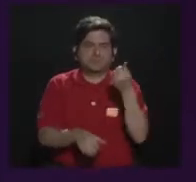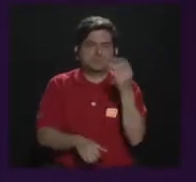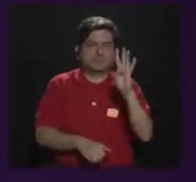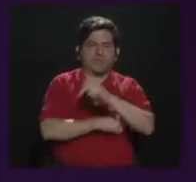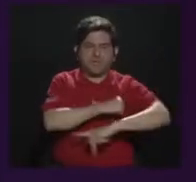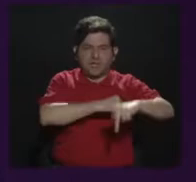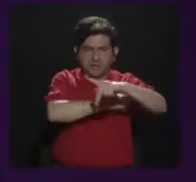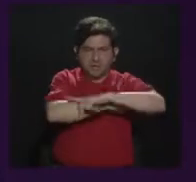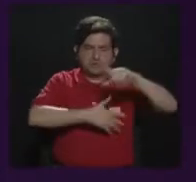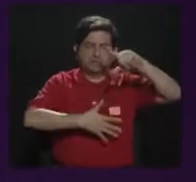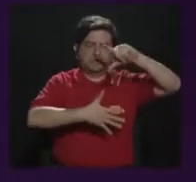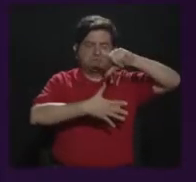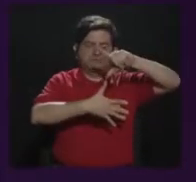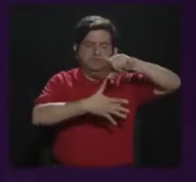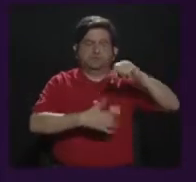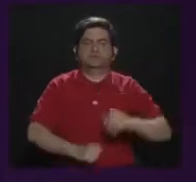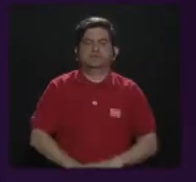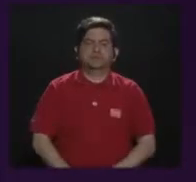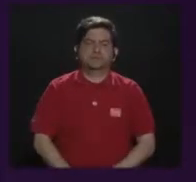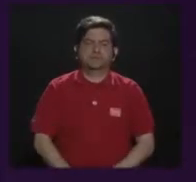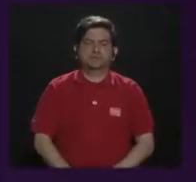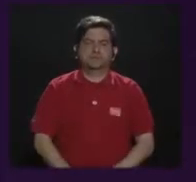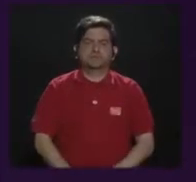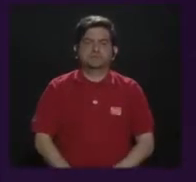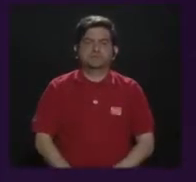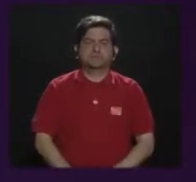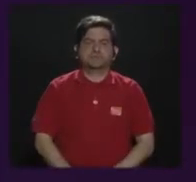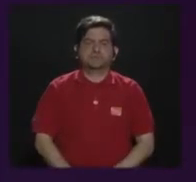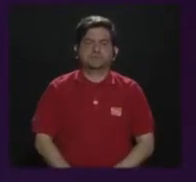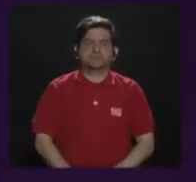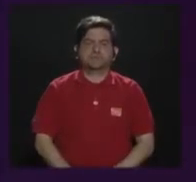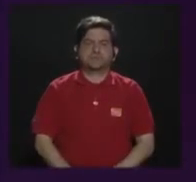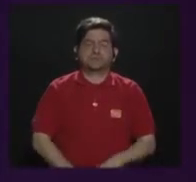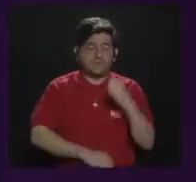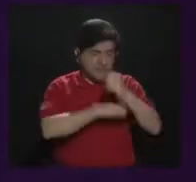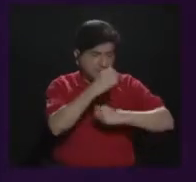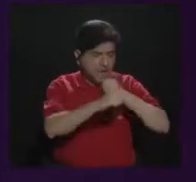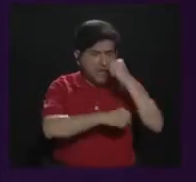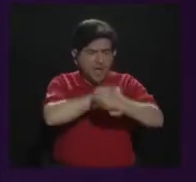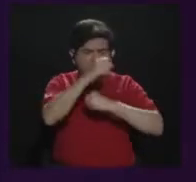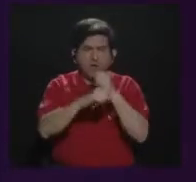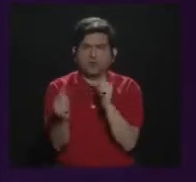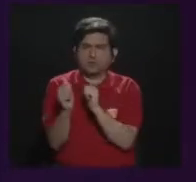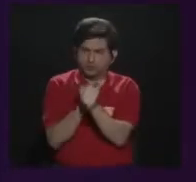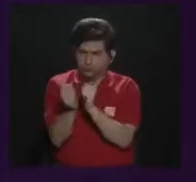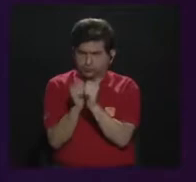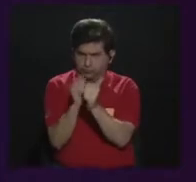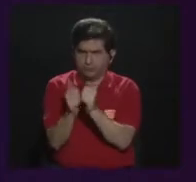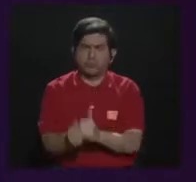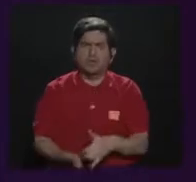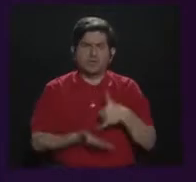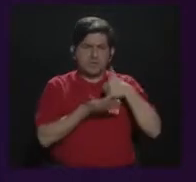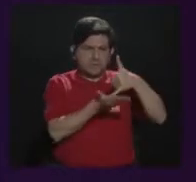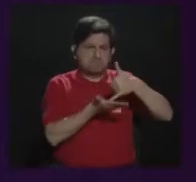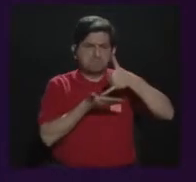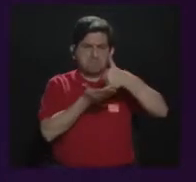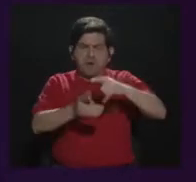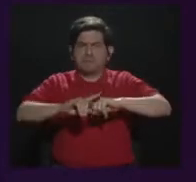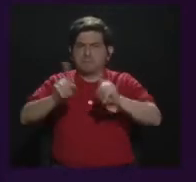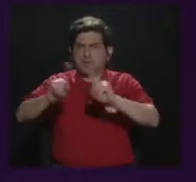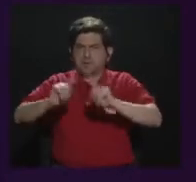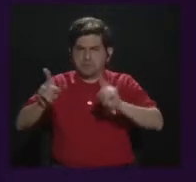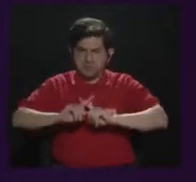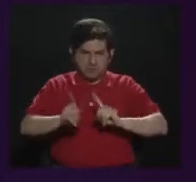países latinoamericanos en esta red y anualmente hay un concurso en el que se premian diferentes